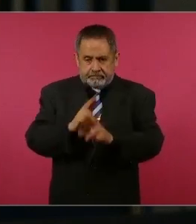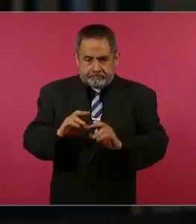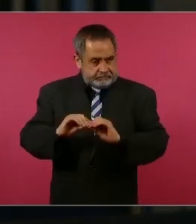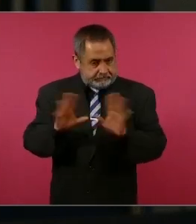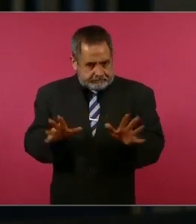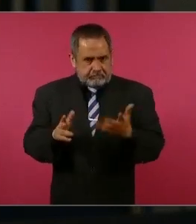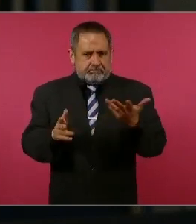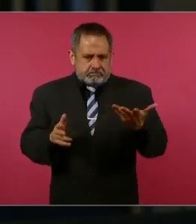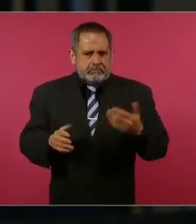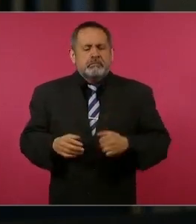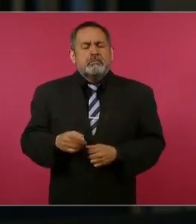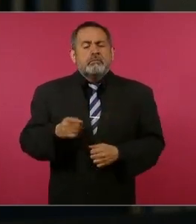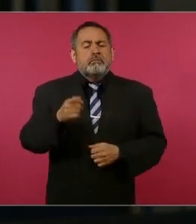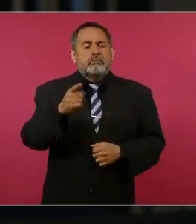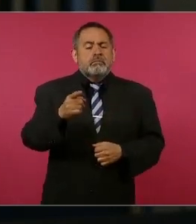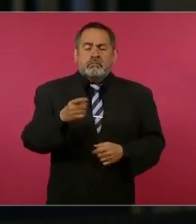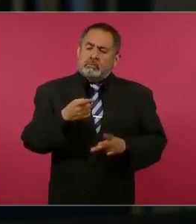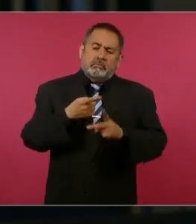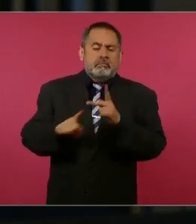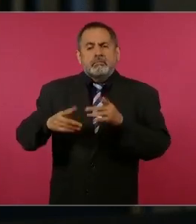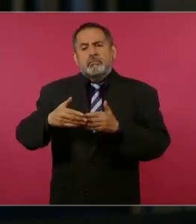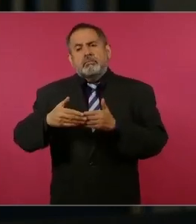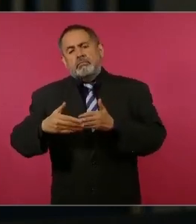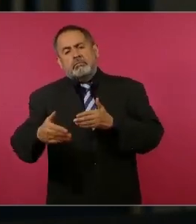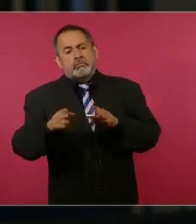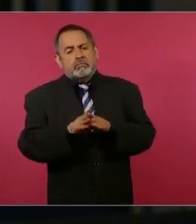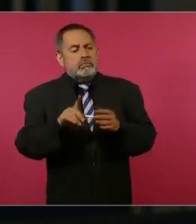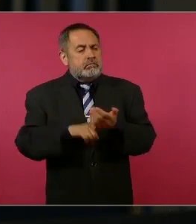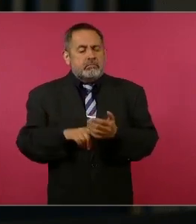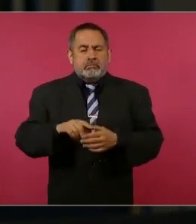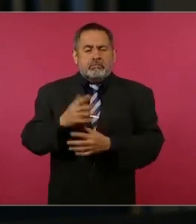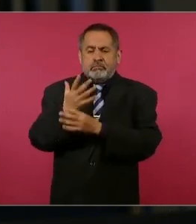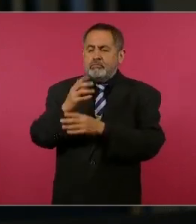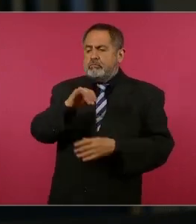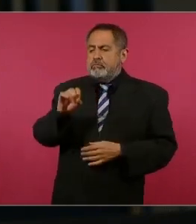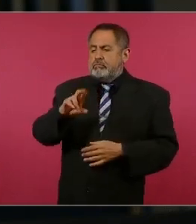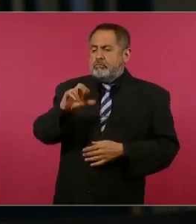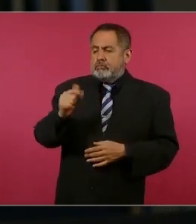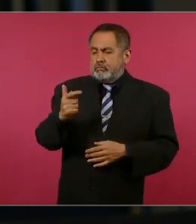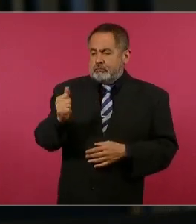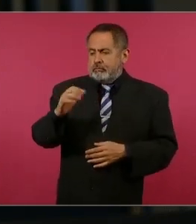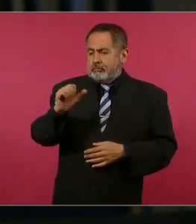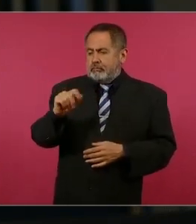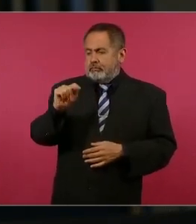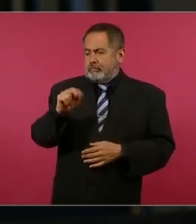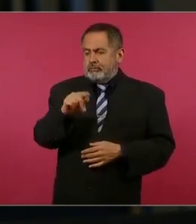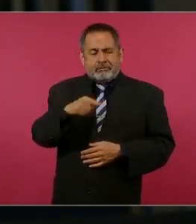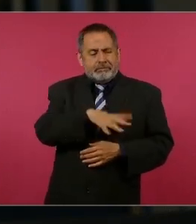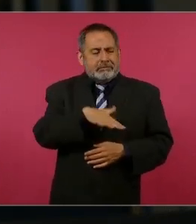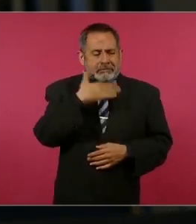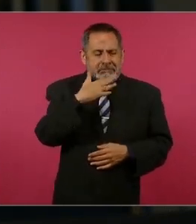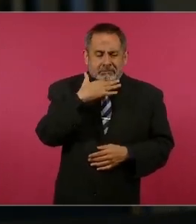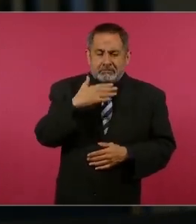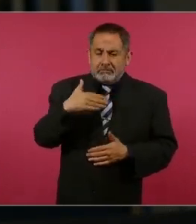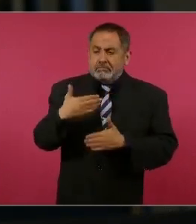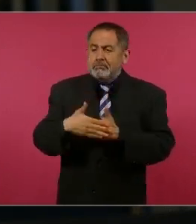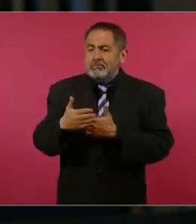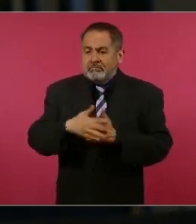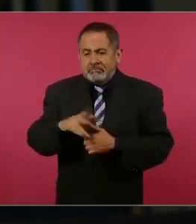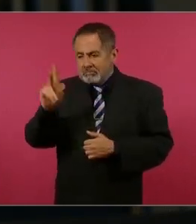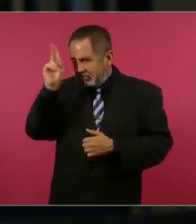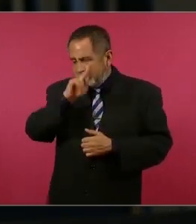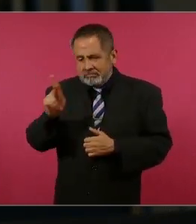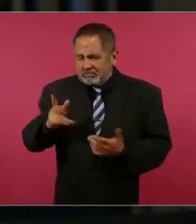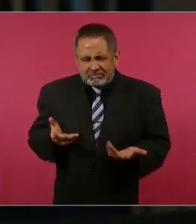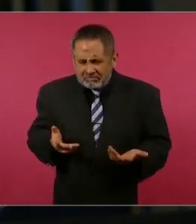ahora empieza la otra parte de, como diría Jorge Castañeda, la otra parte de la guerra sucia, que viene lo peor. ¿Y qué me